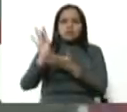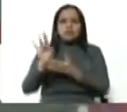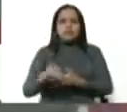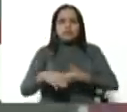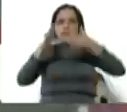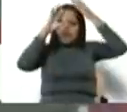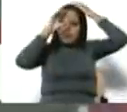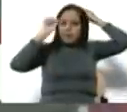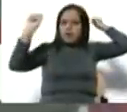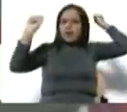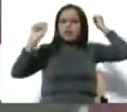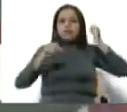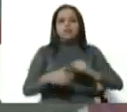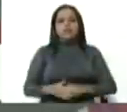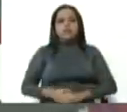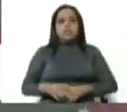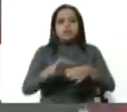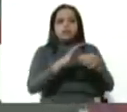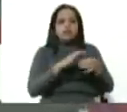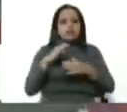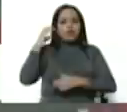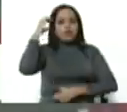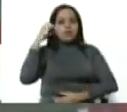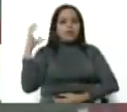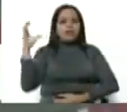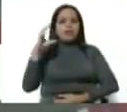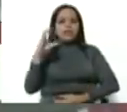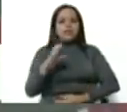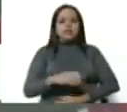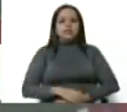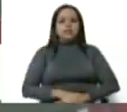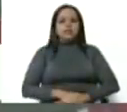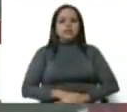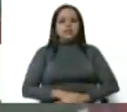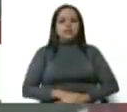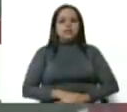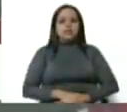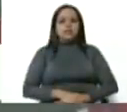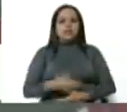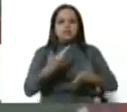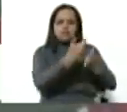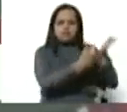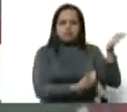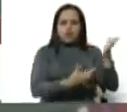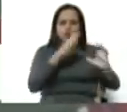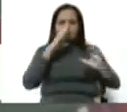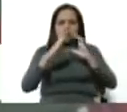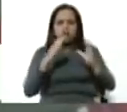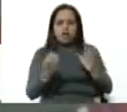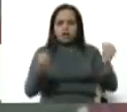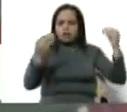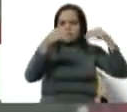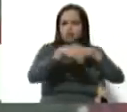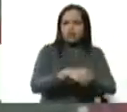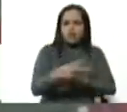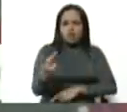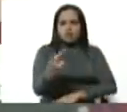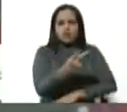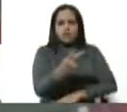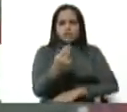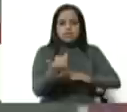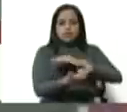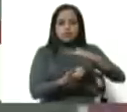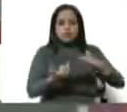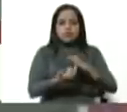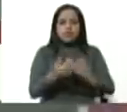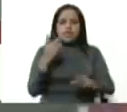la embajadora de la Unión Europea en Caracas, sacar un comunicado conjunto entre ambas instituciones,